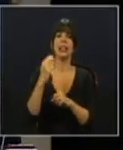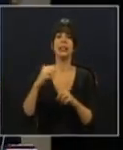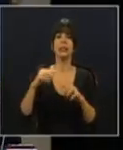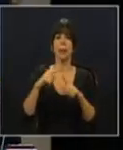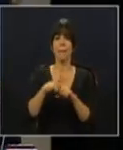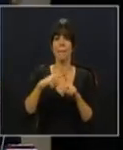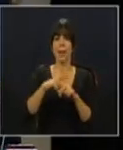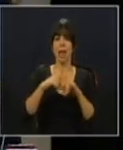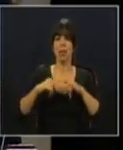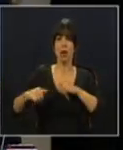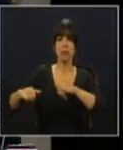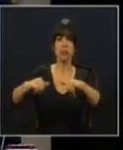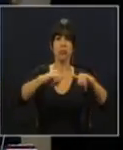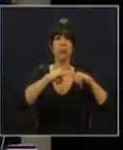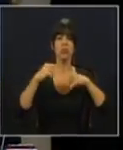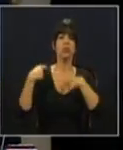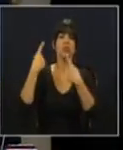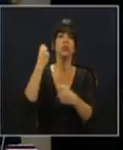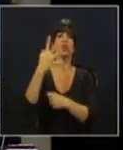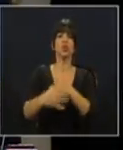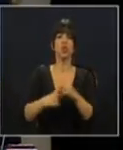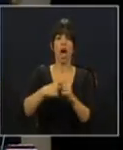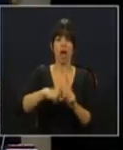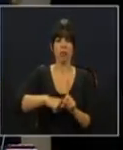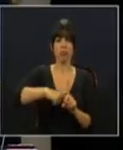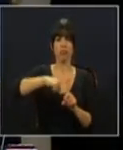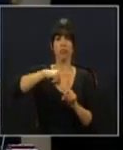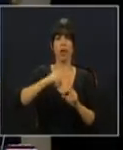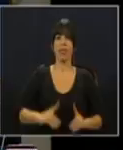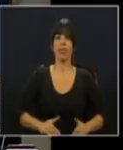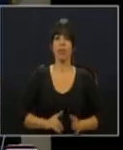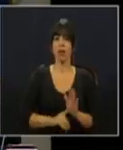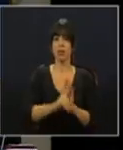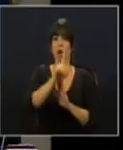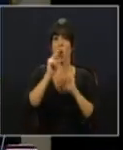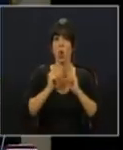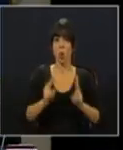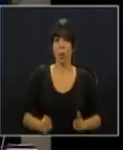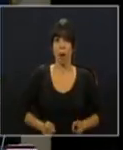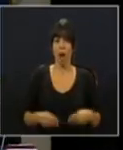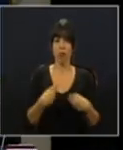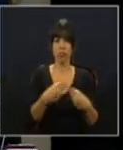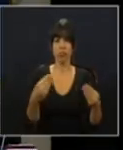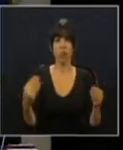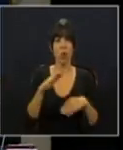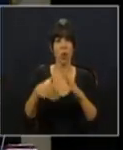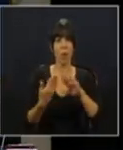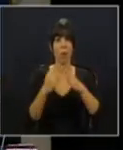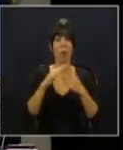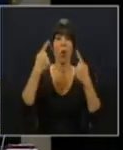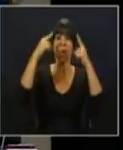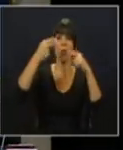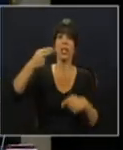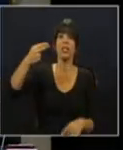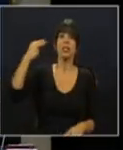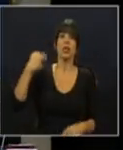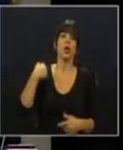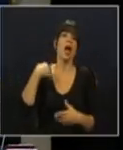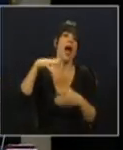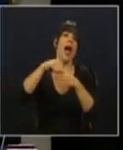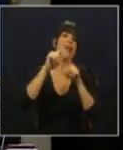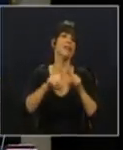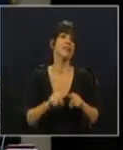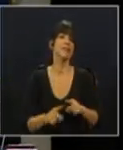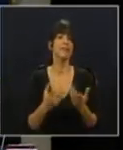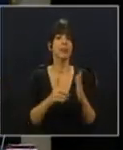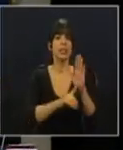podido aportarle desde hace décadas altos niveles de desarrollo humano a su población. Nuestros logros históricos incluyen, entre otros, el